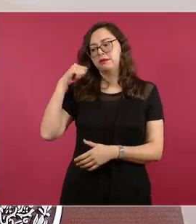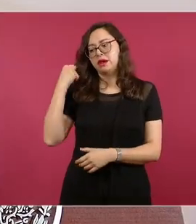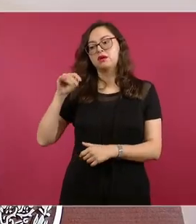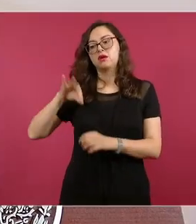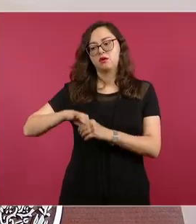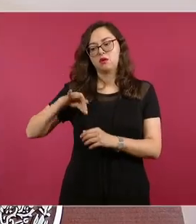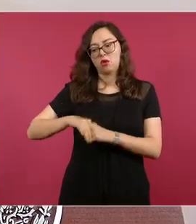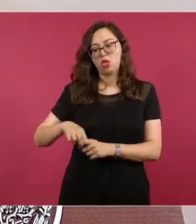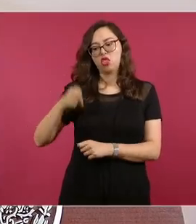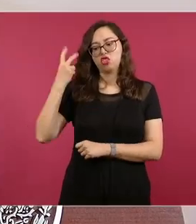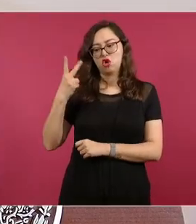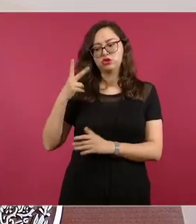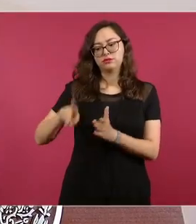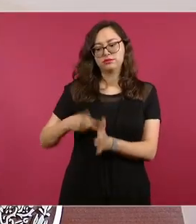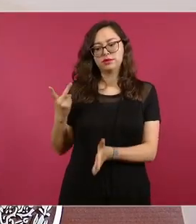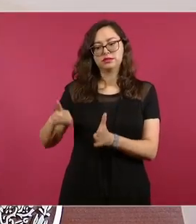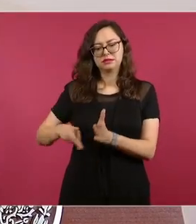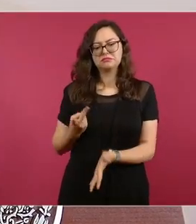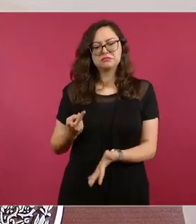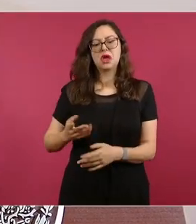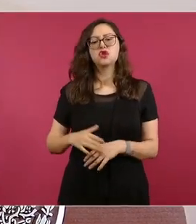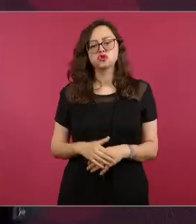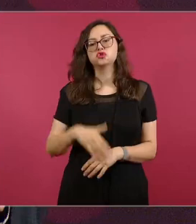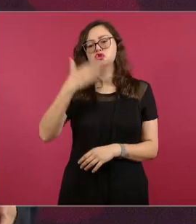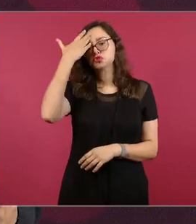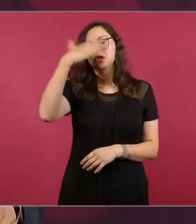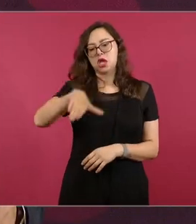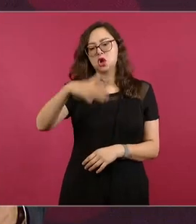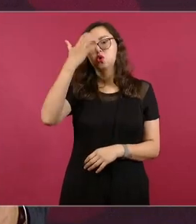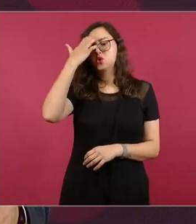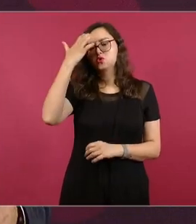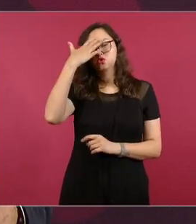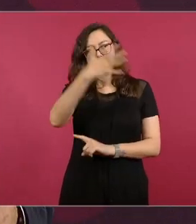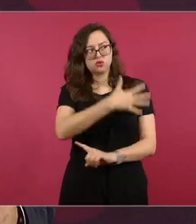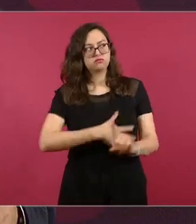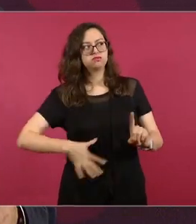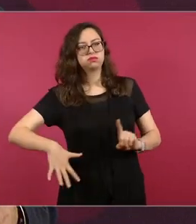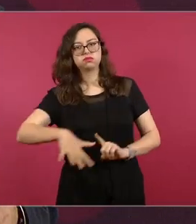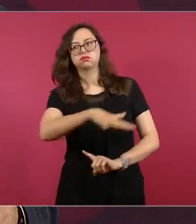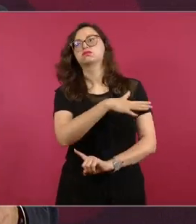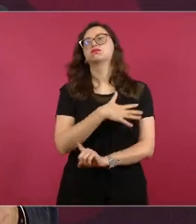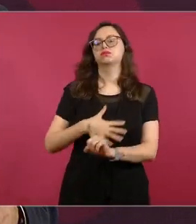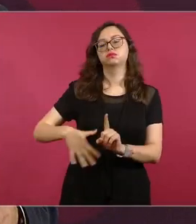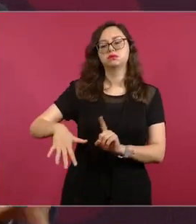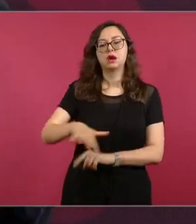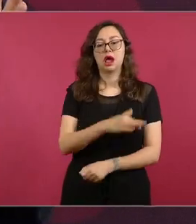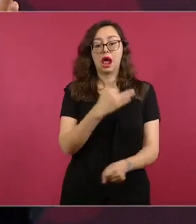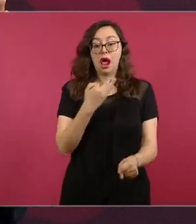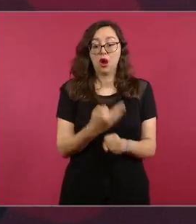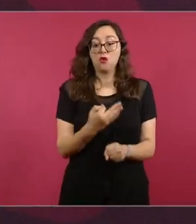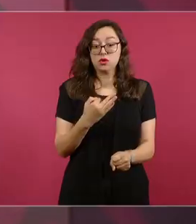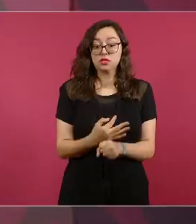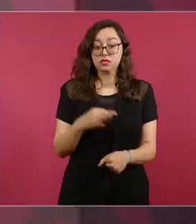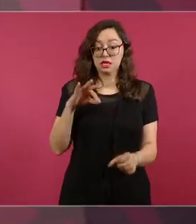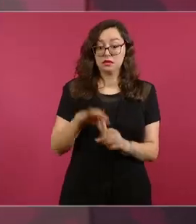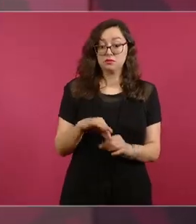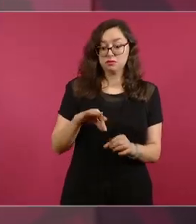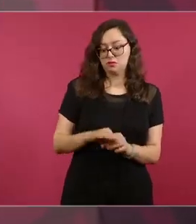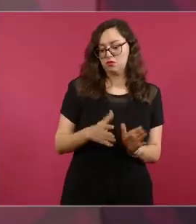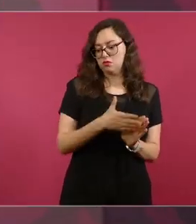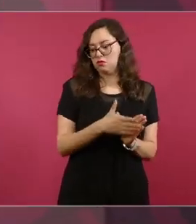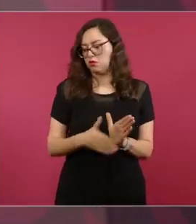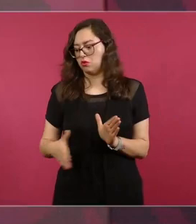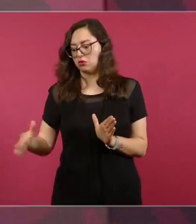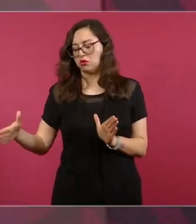si no sé cómo son estos tiempos. entonces, cuidar